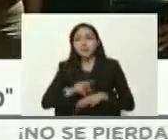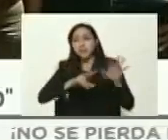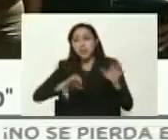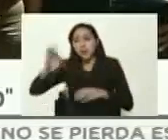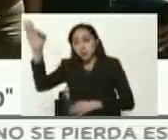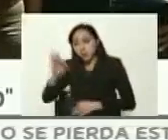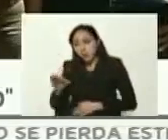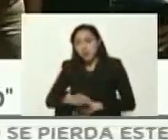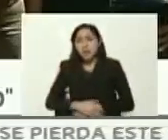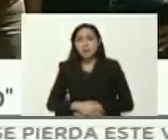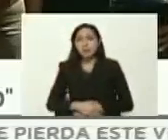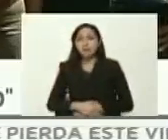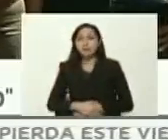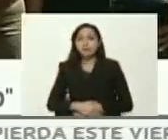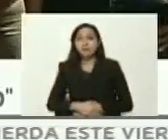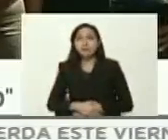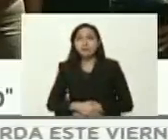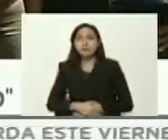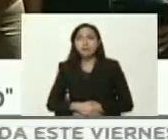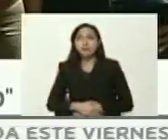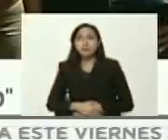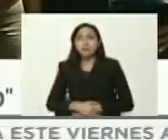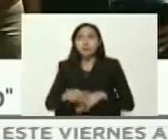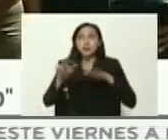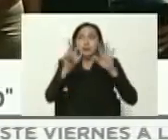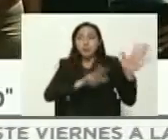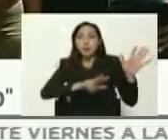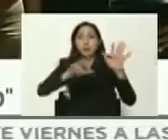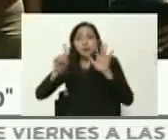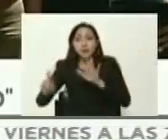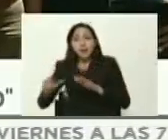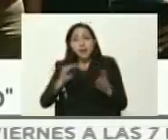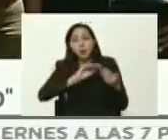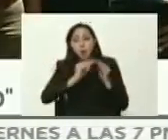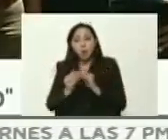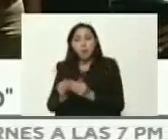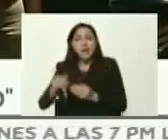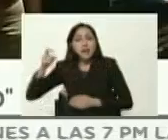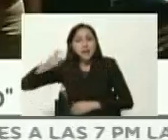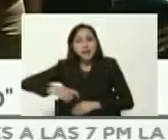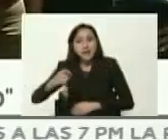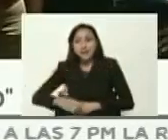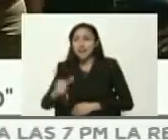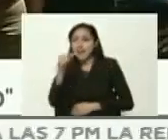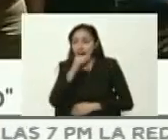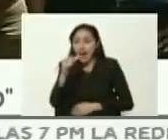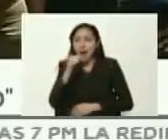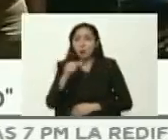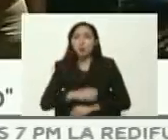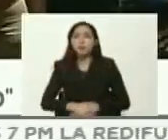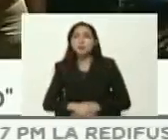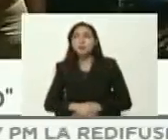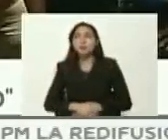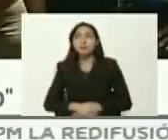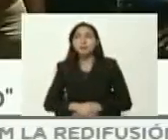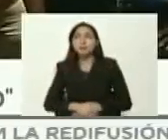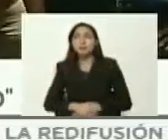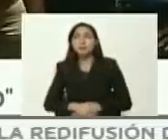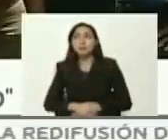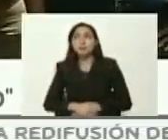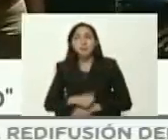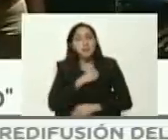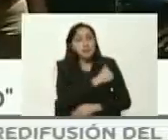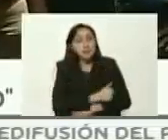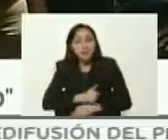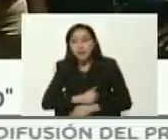70%, imagínese usted, casi 86 comunidades que necesitan el vital líquido y que lamentablemente se había